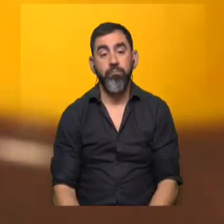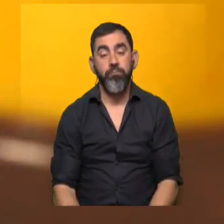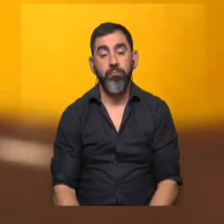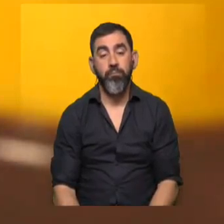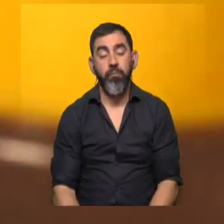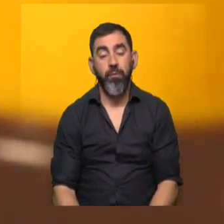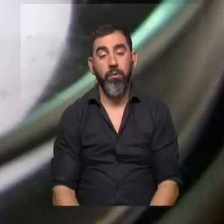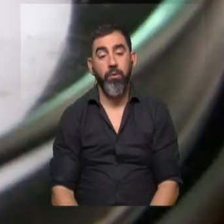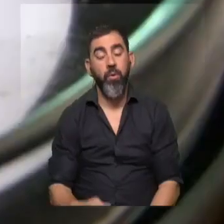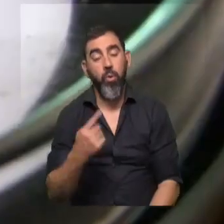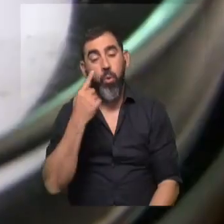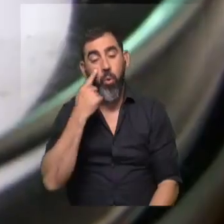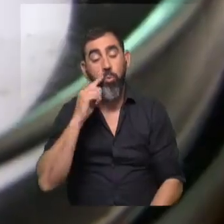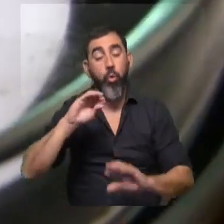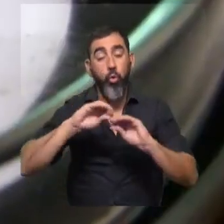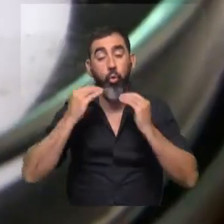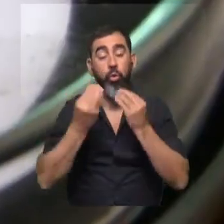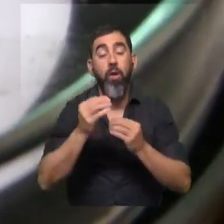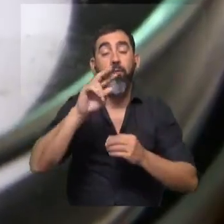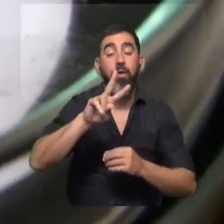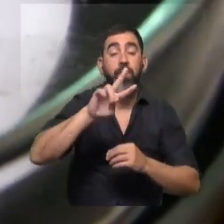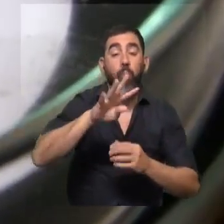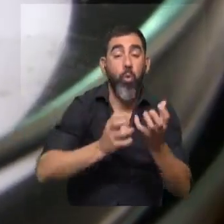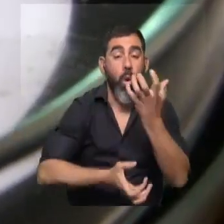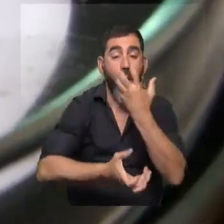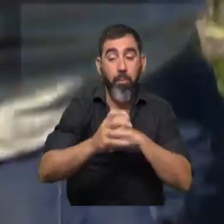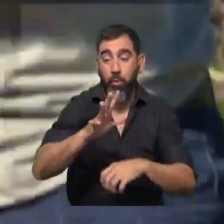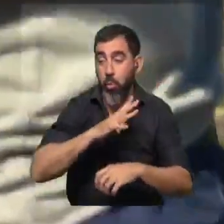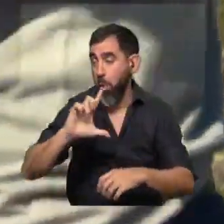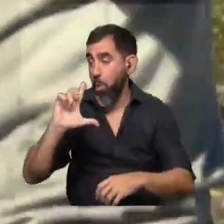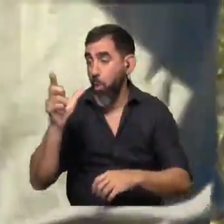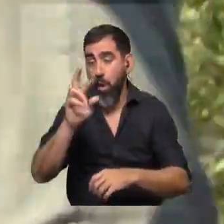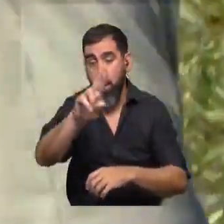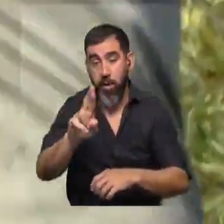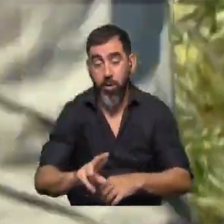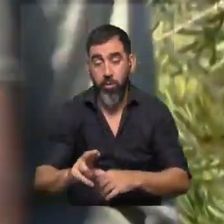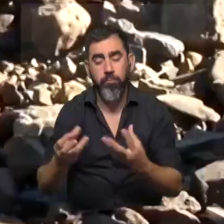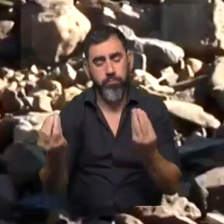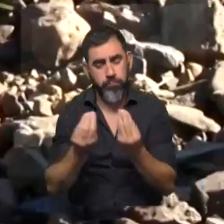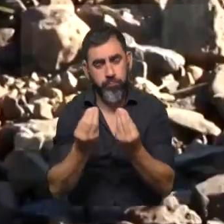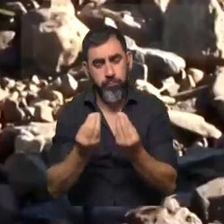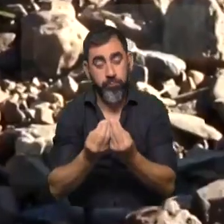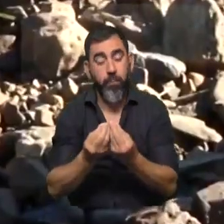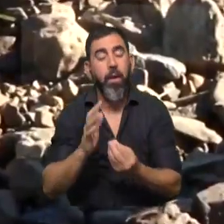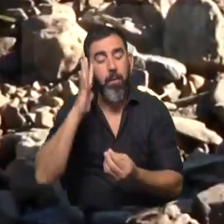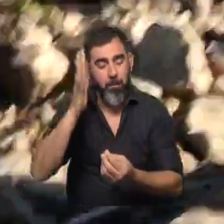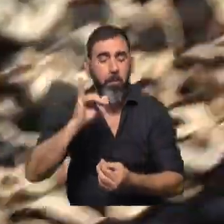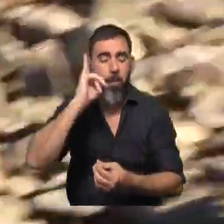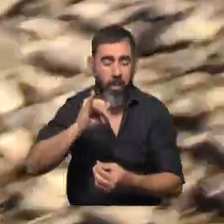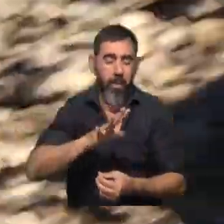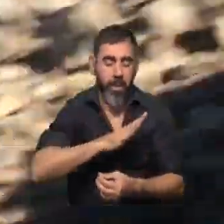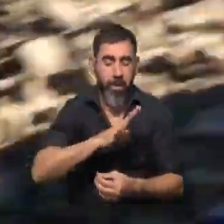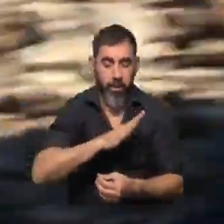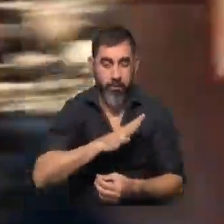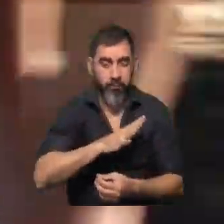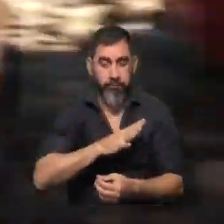Conocemos, en total son 24 especies que al momento no habían sido registradas para ese río. Hay muchas de estas especies que esperábamos que tuvieran en la región, no